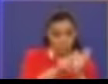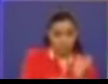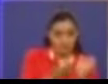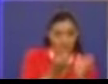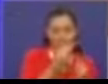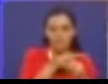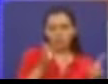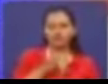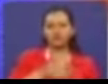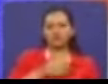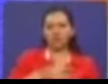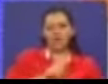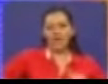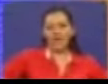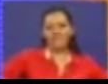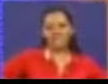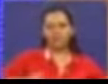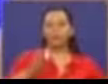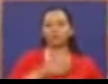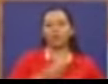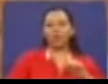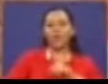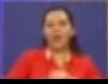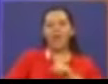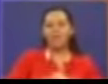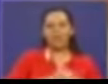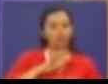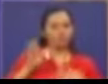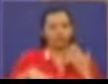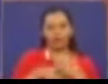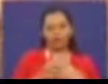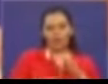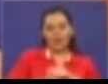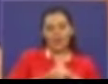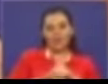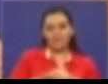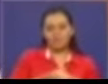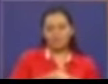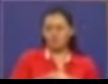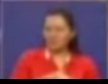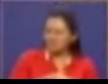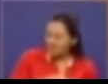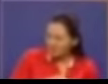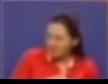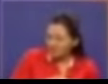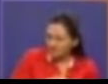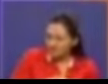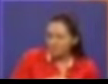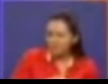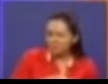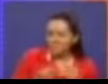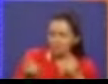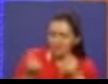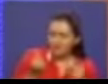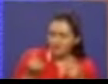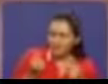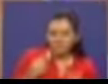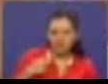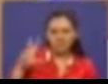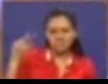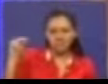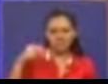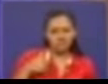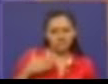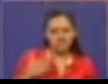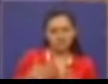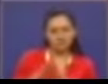¿cómo se llaman? Las claves fuentes, ¿no? Es decir, podían acceder cuando les diera la gana a la información que teníamos ahí. Eso hubiera